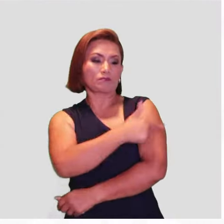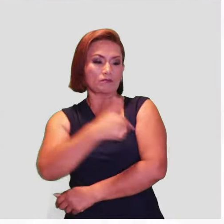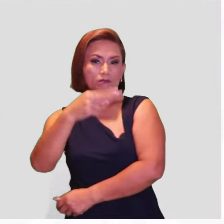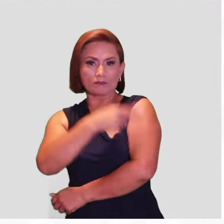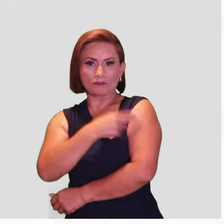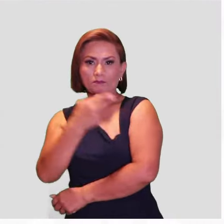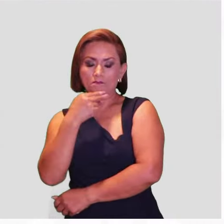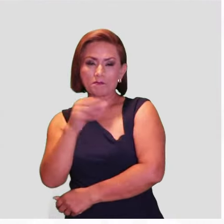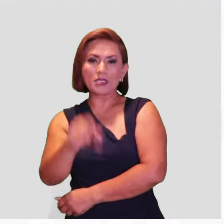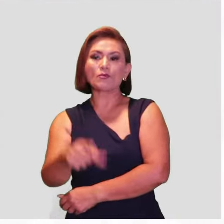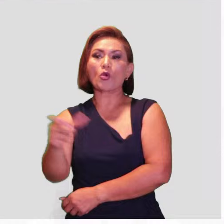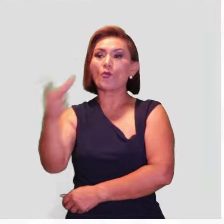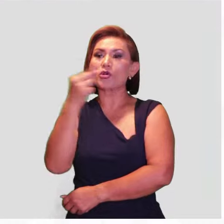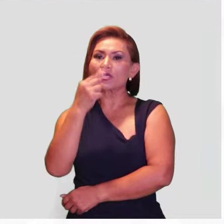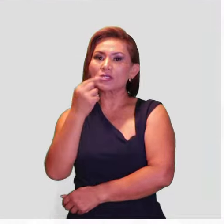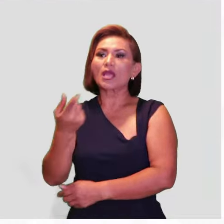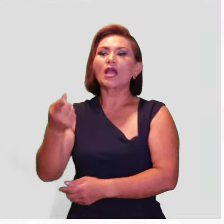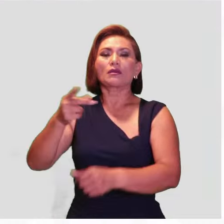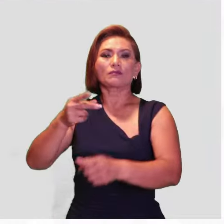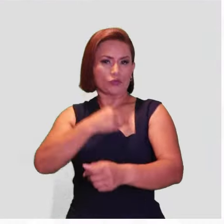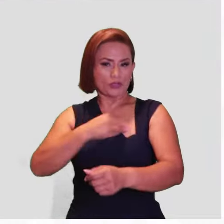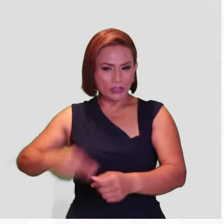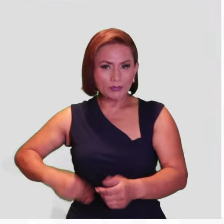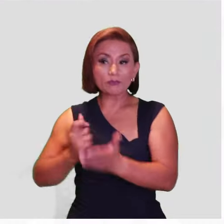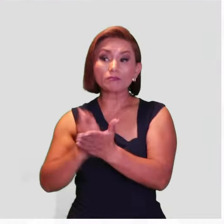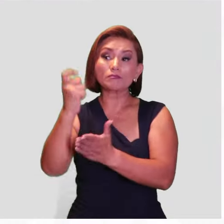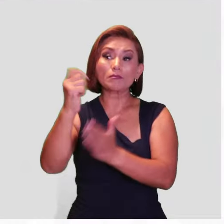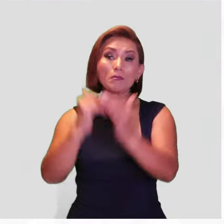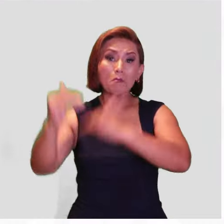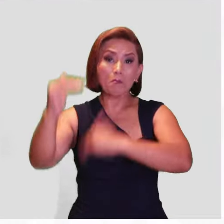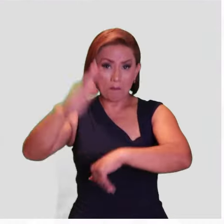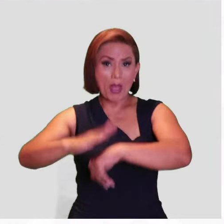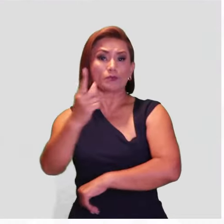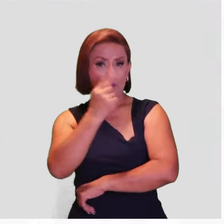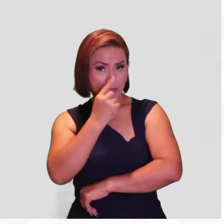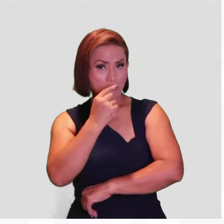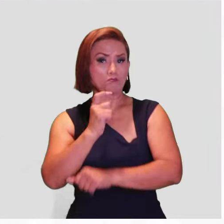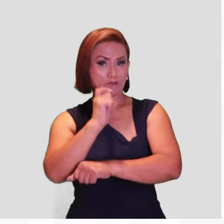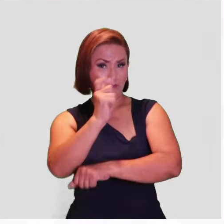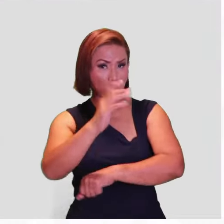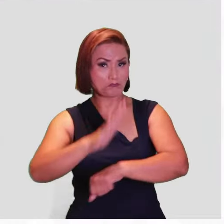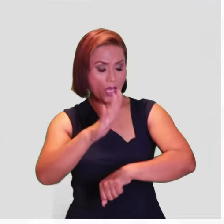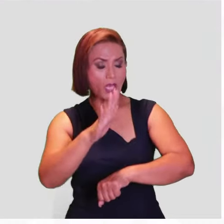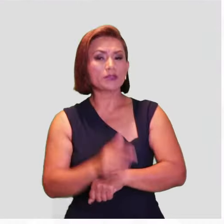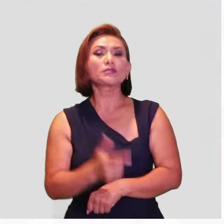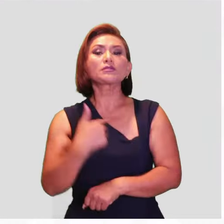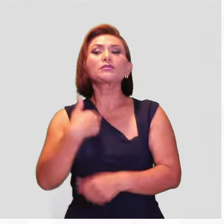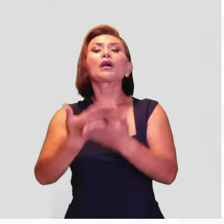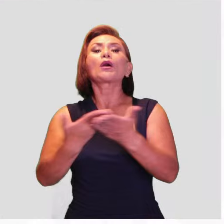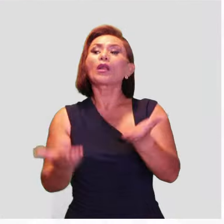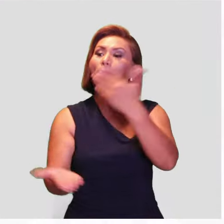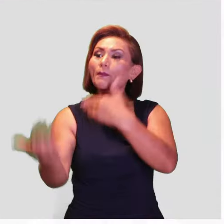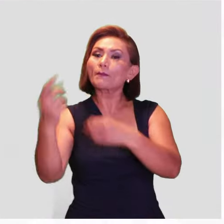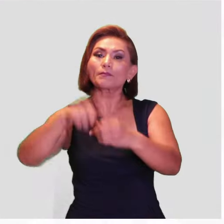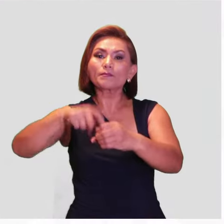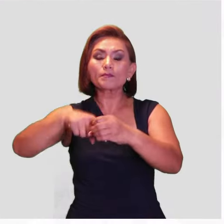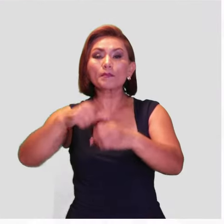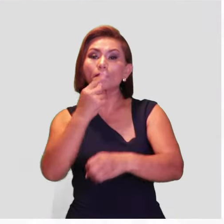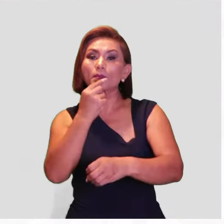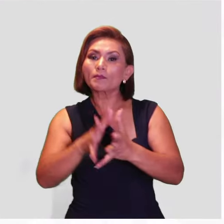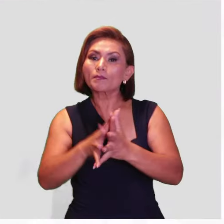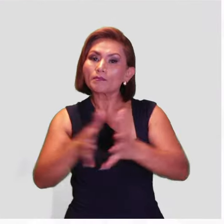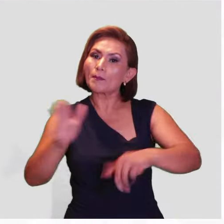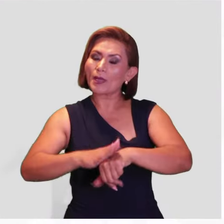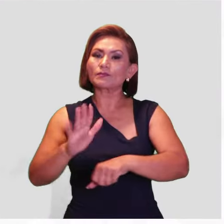policías metropolitanas. Aumentamos los sueldos de nuestros policías. Y hoy estamos haciendo un reclutamiento mucho más amplio, dado que